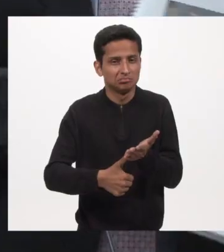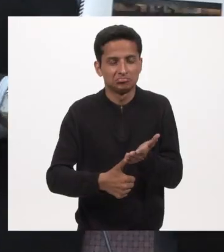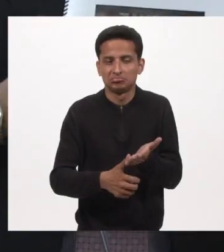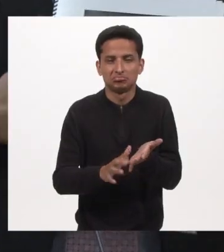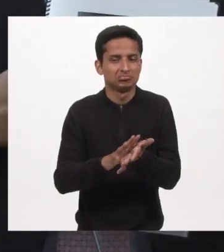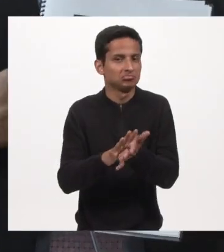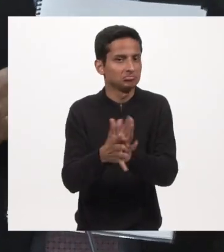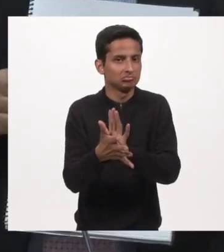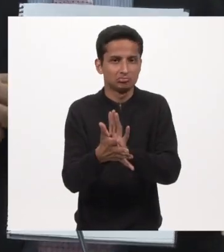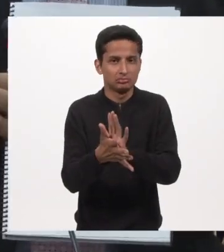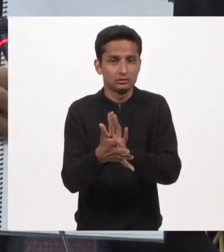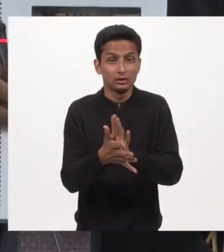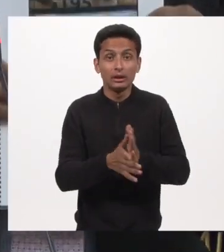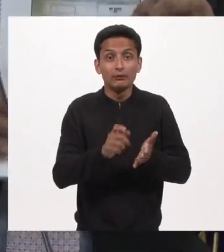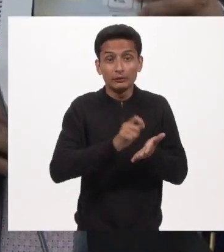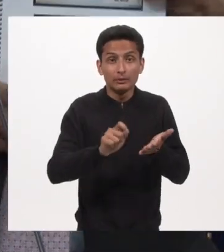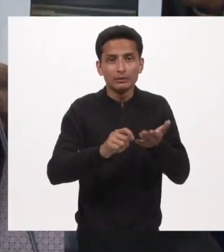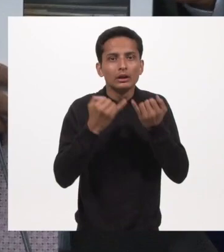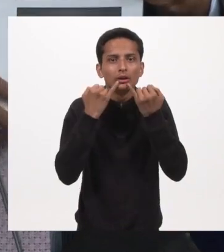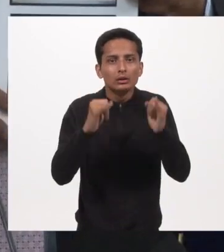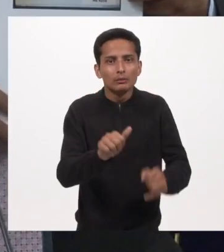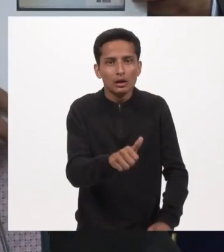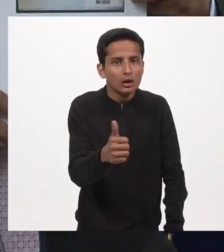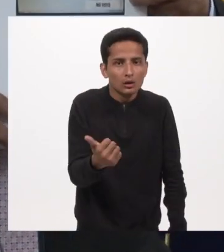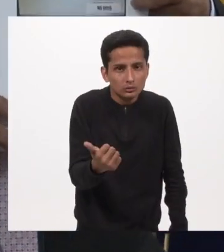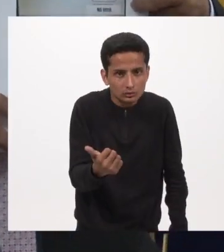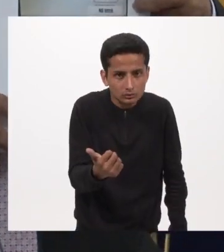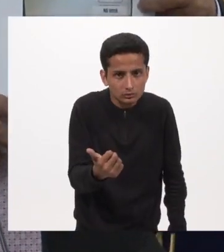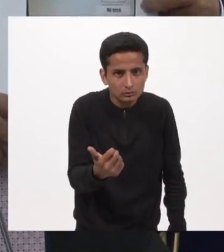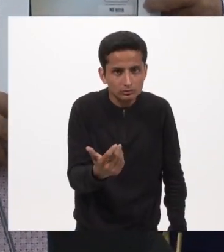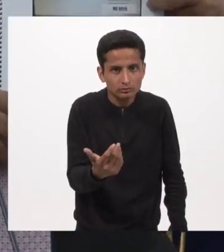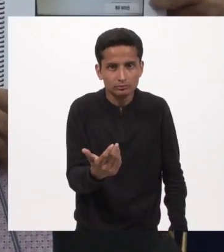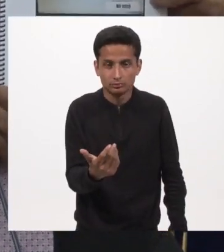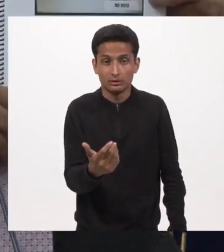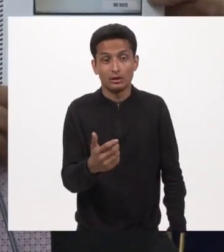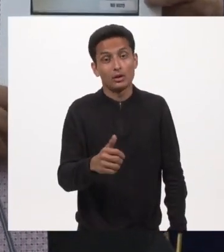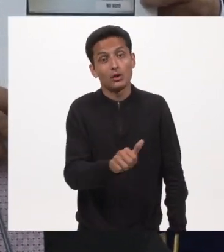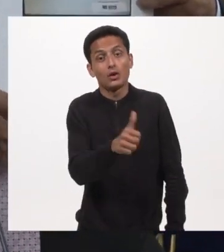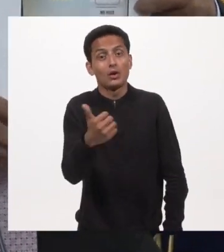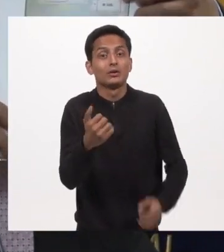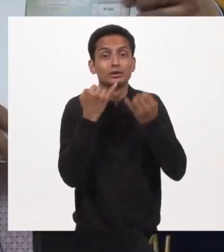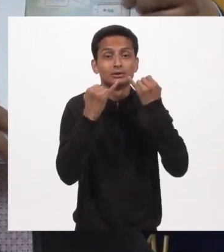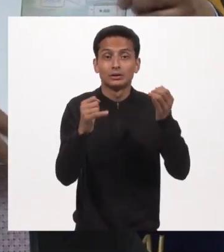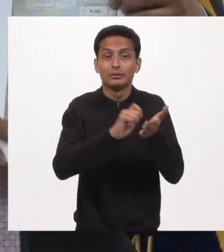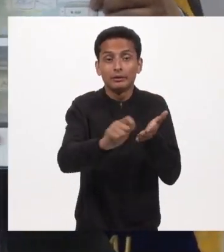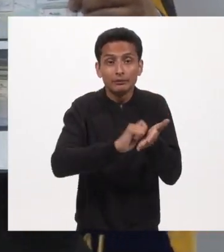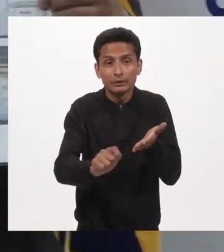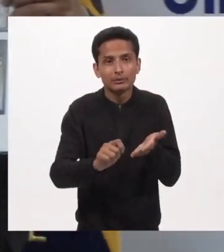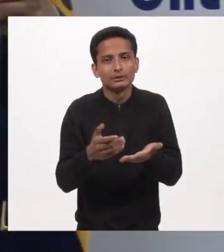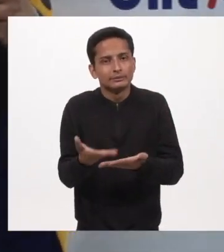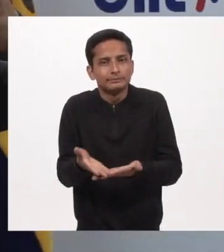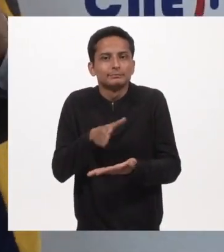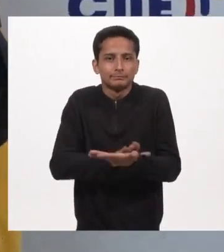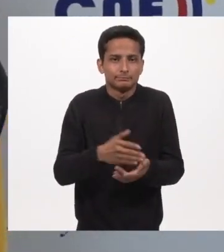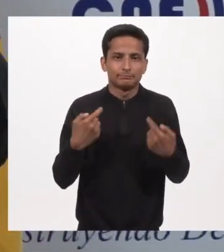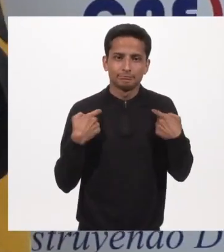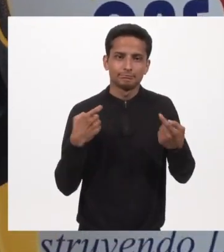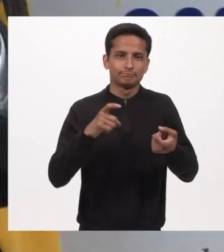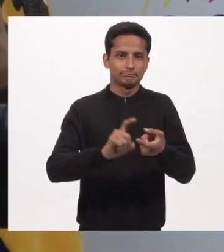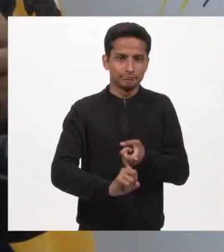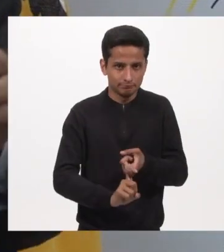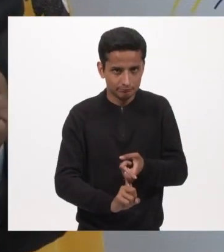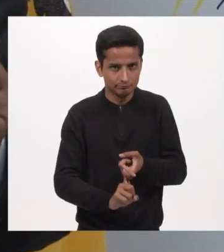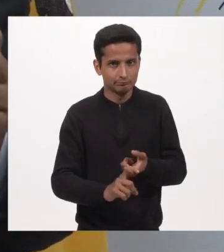personas. Firmas en otro idioma. Estas firmas en otro idioma han sido traducidas